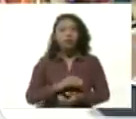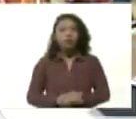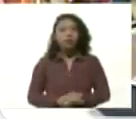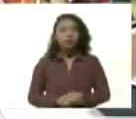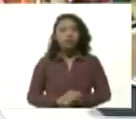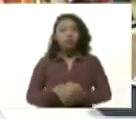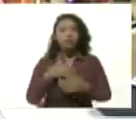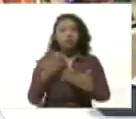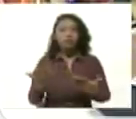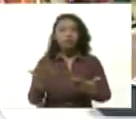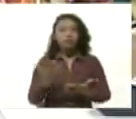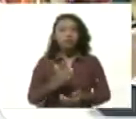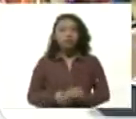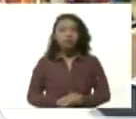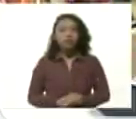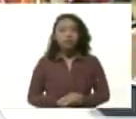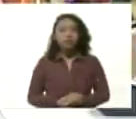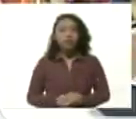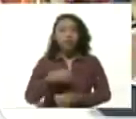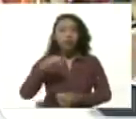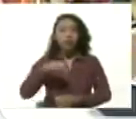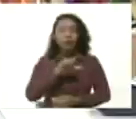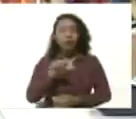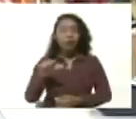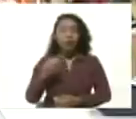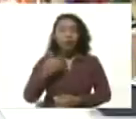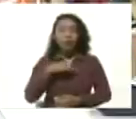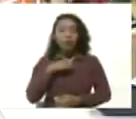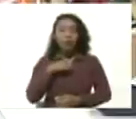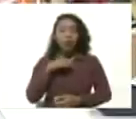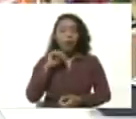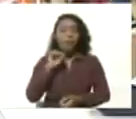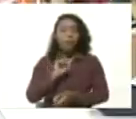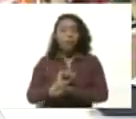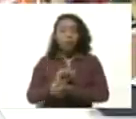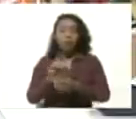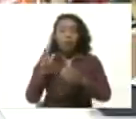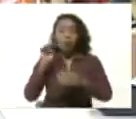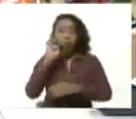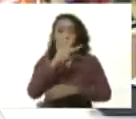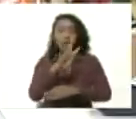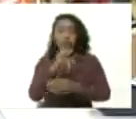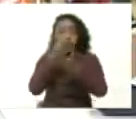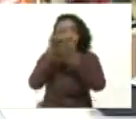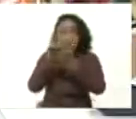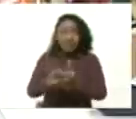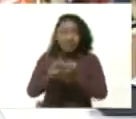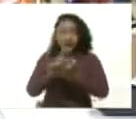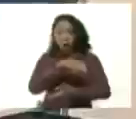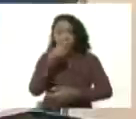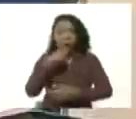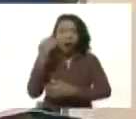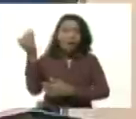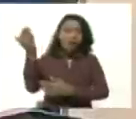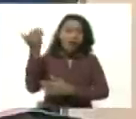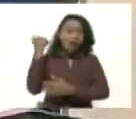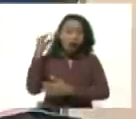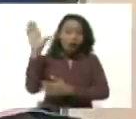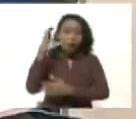que esta semana tuvimos una incautación de 4 toneladas de drogas provenientes de Colombia.